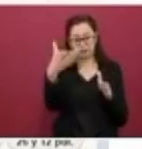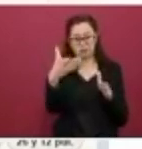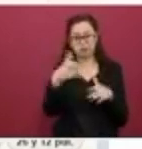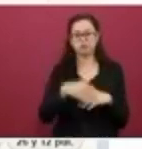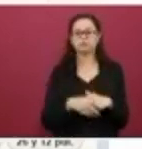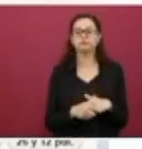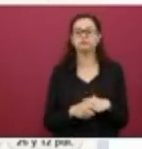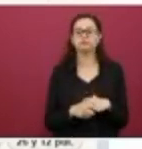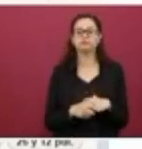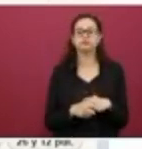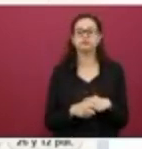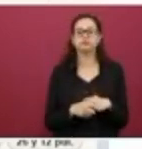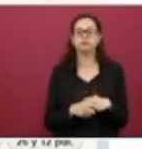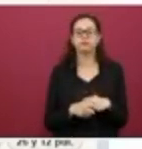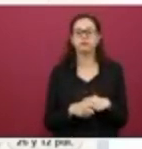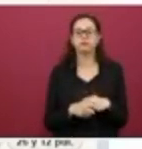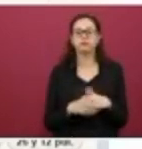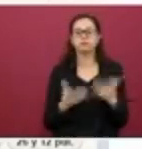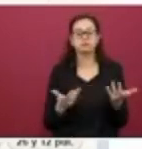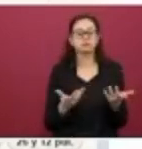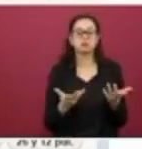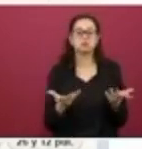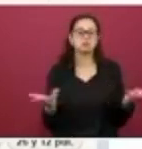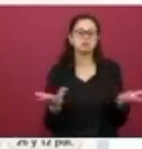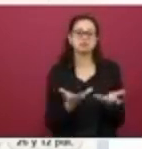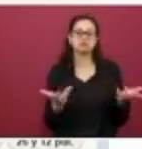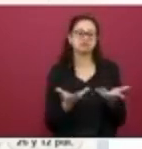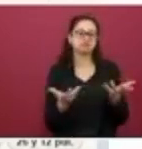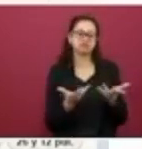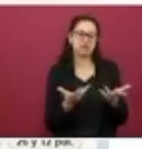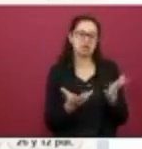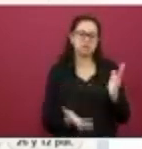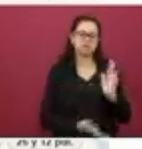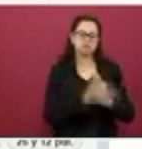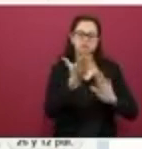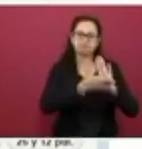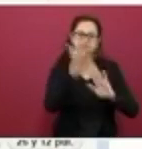al mismo tiempo que también se construyó la planta.